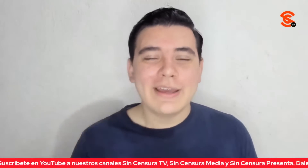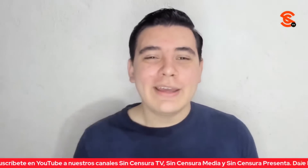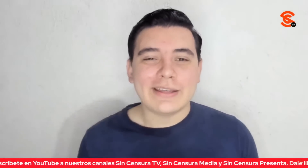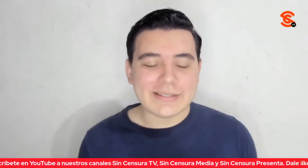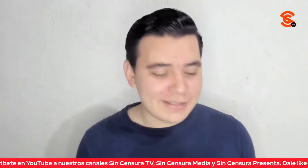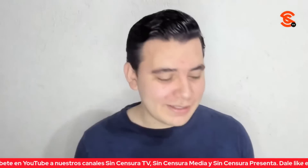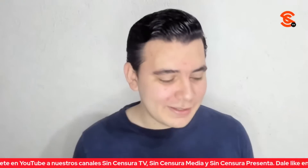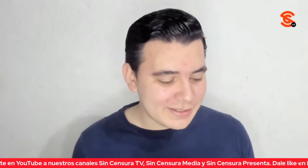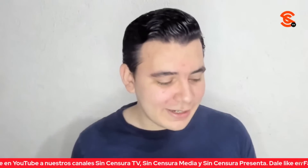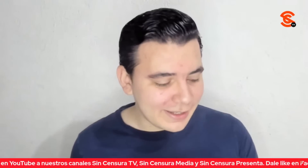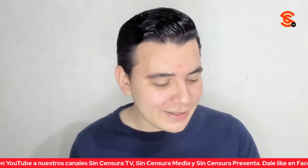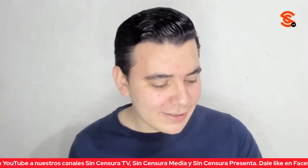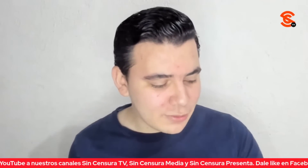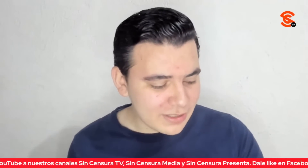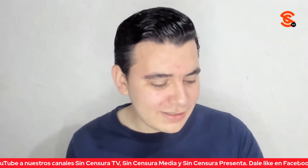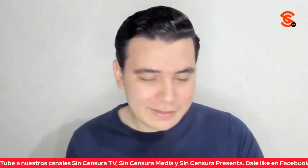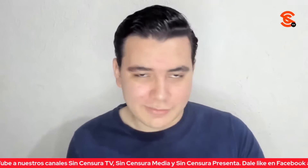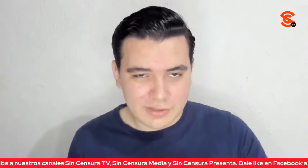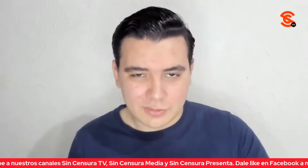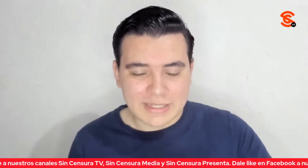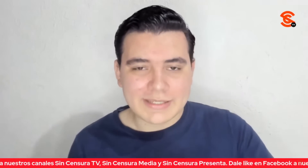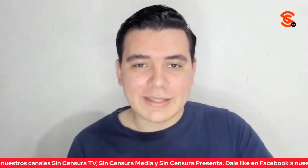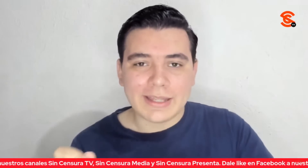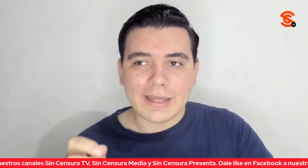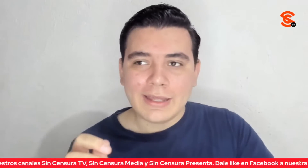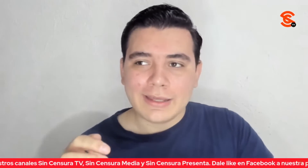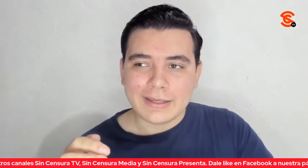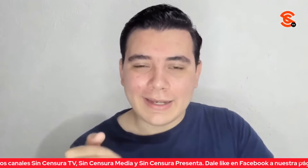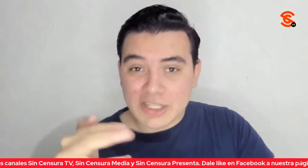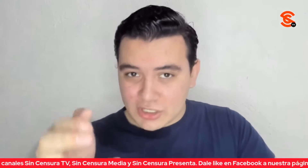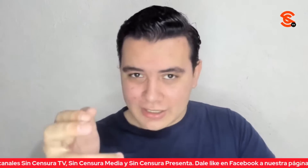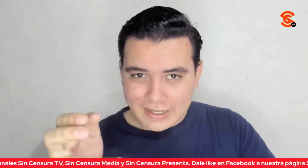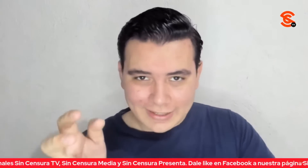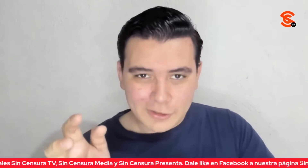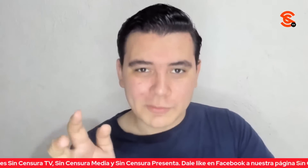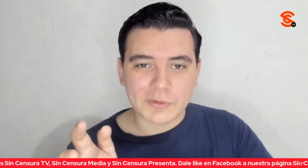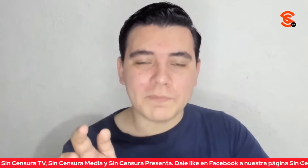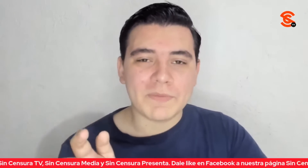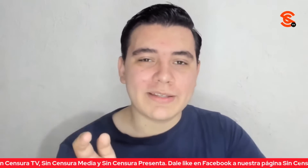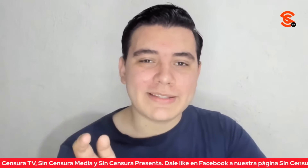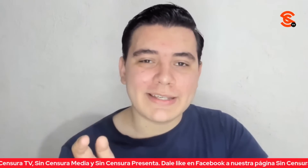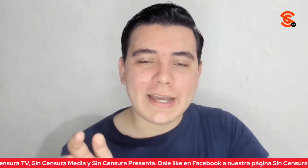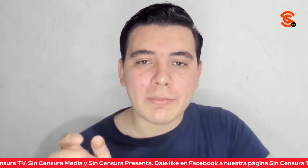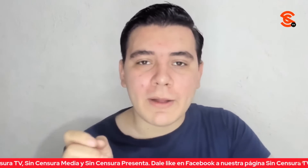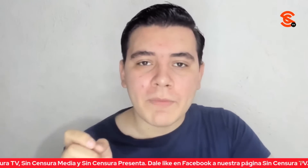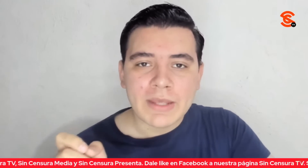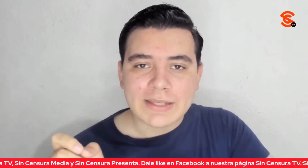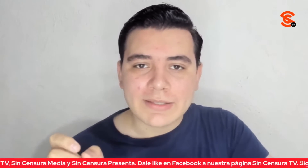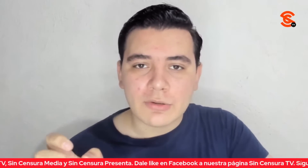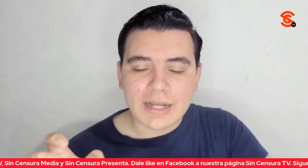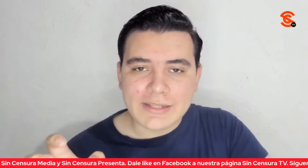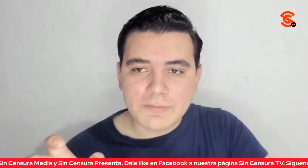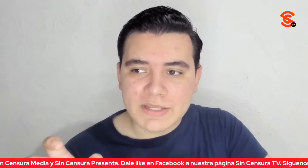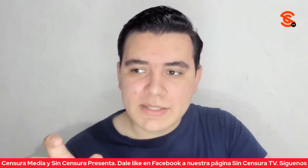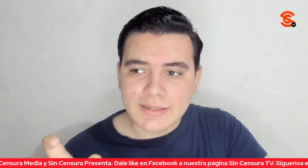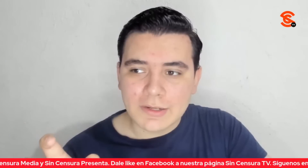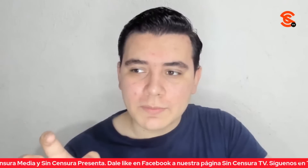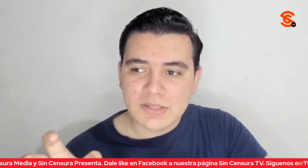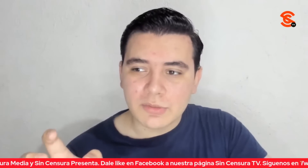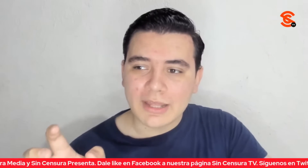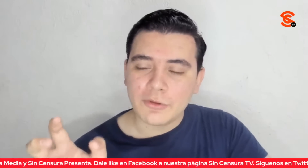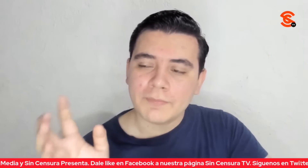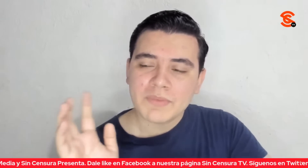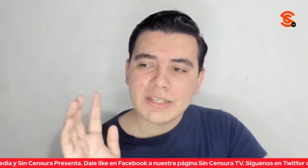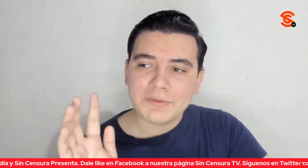confirmar desde acá, desde el sureste, no es una hacienda la chingada, como se llama este local del presidente